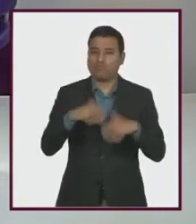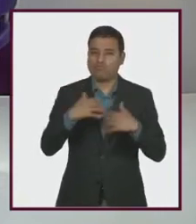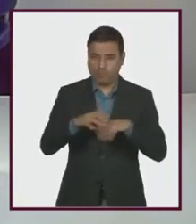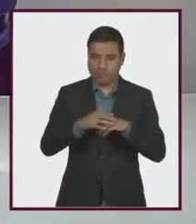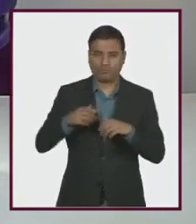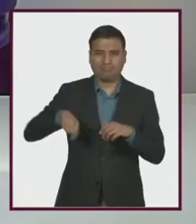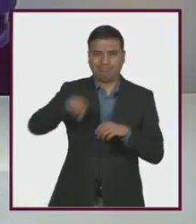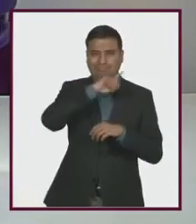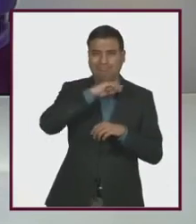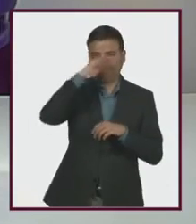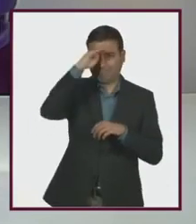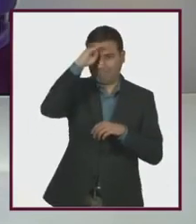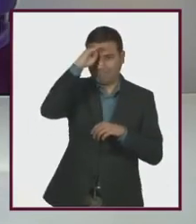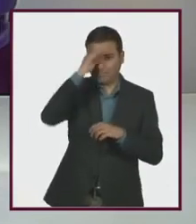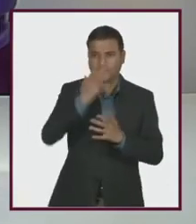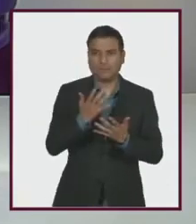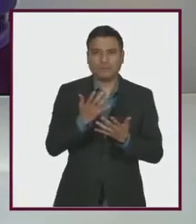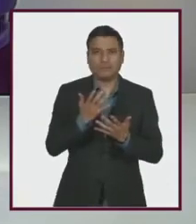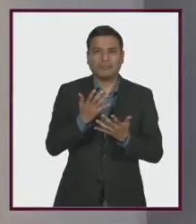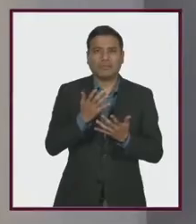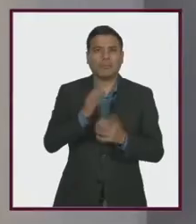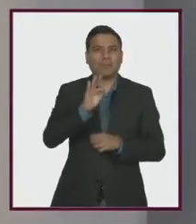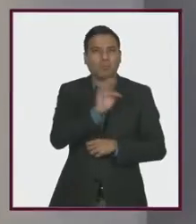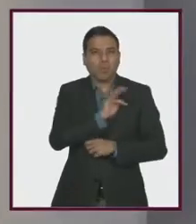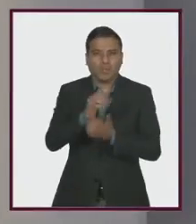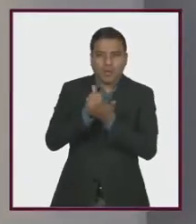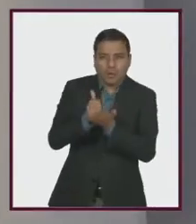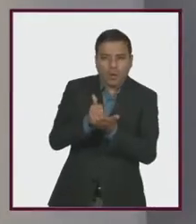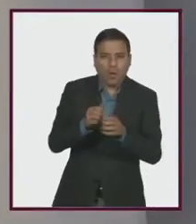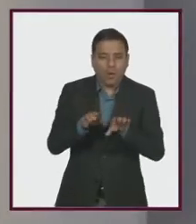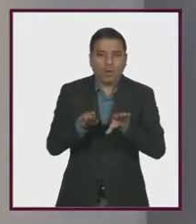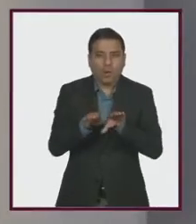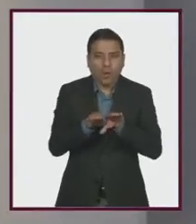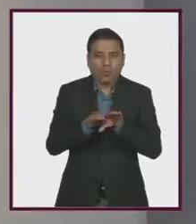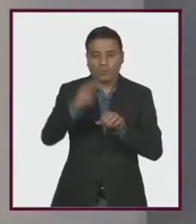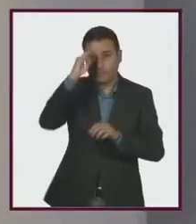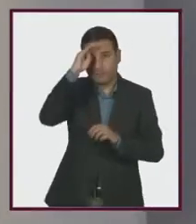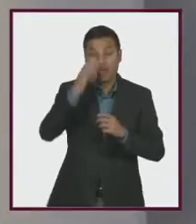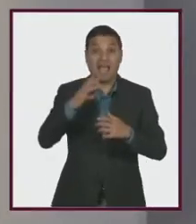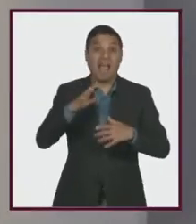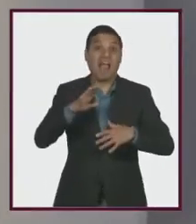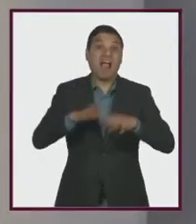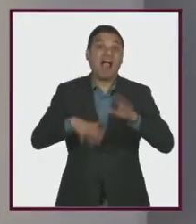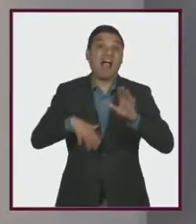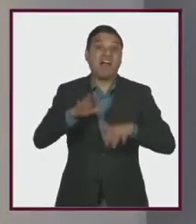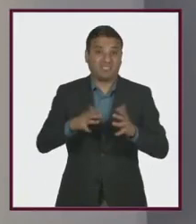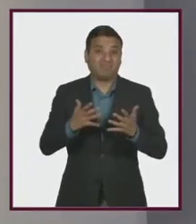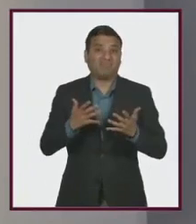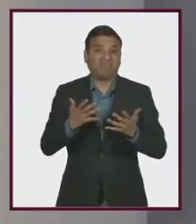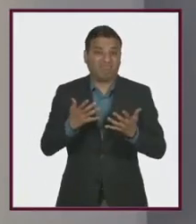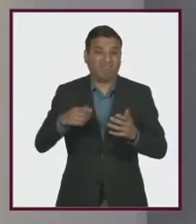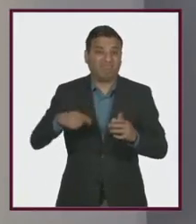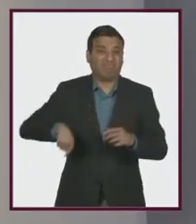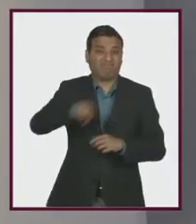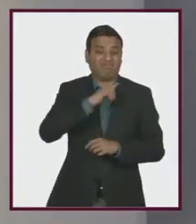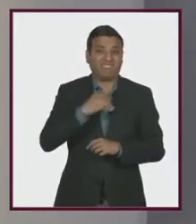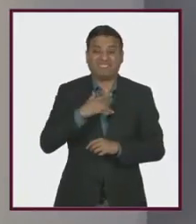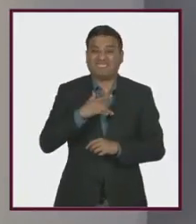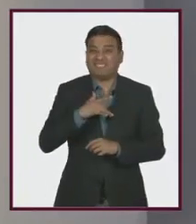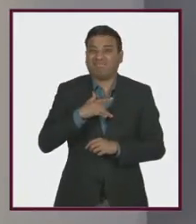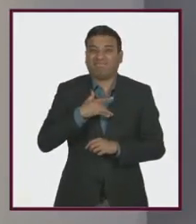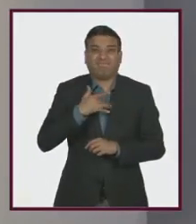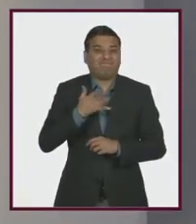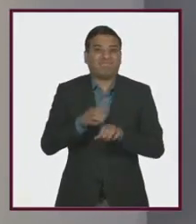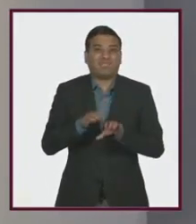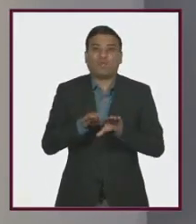alternativas hay para esto, ¿no? Algunas veces podemos sentirnos como adultos señalados por situaciones específicas que marcan este